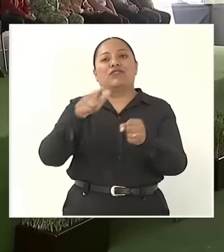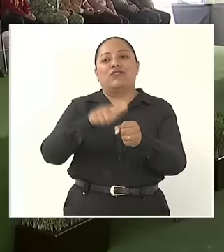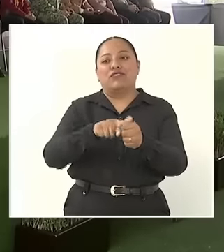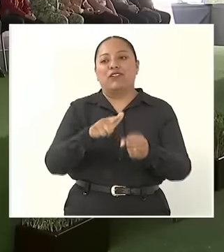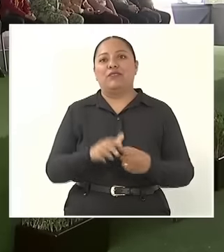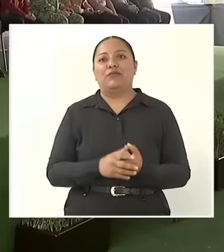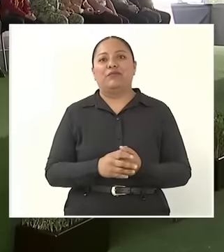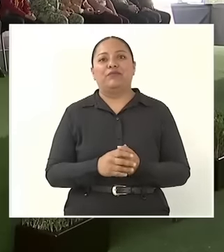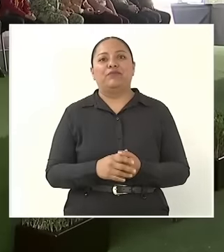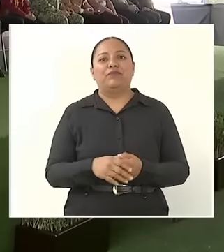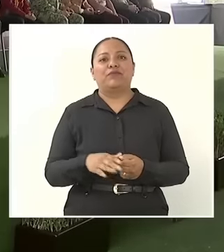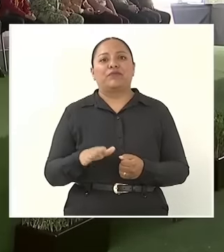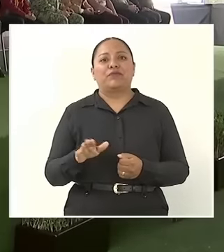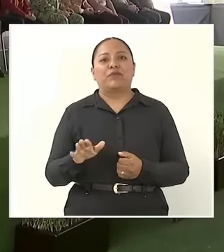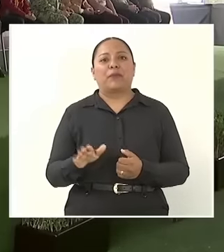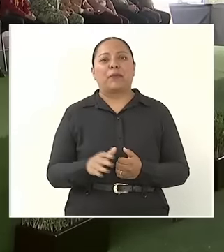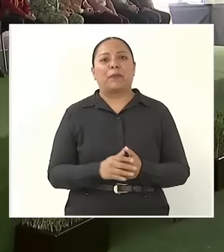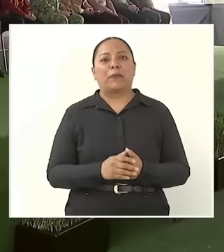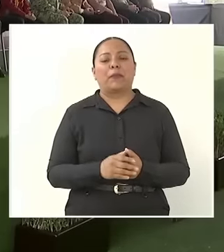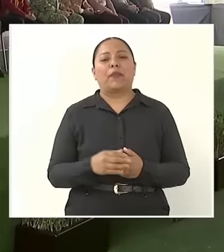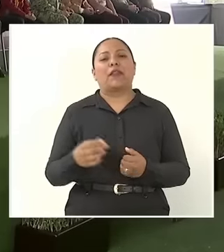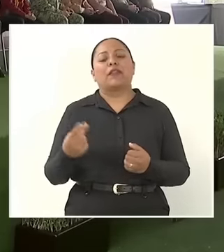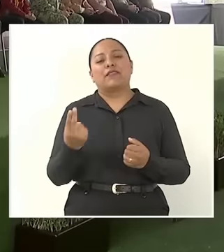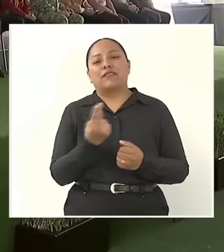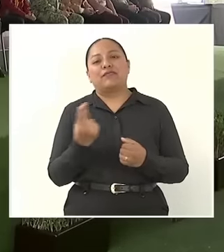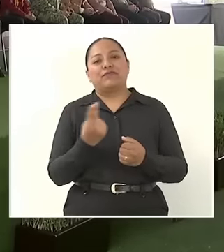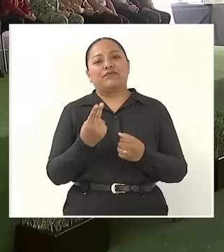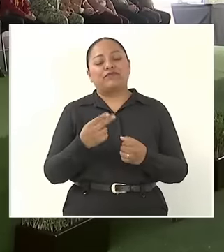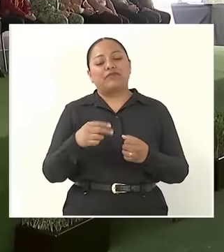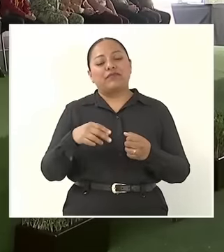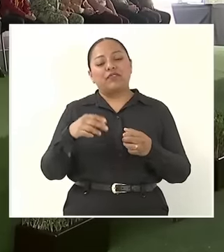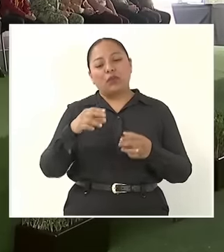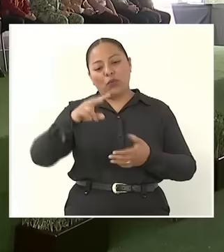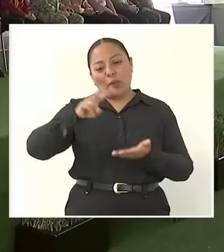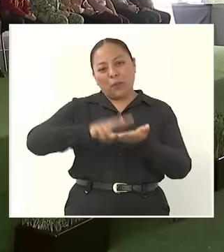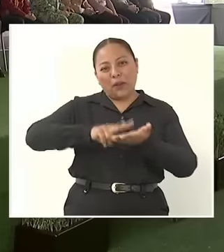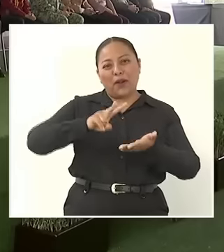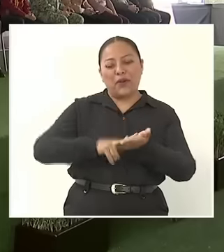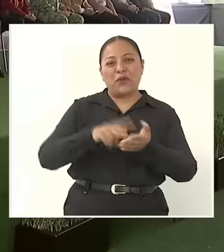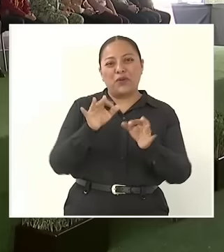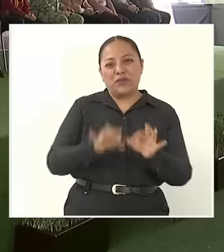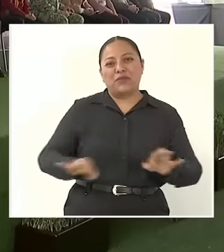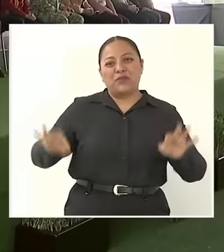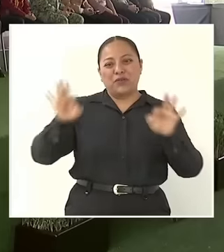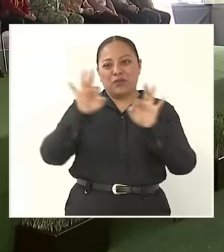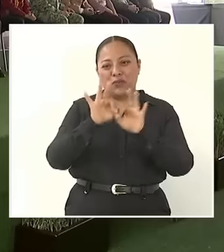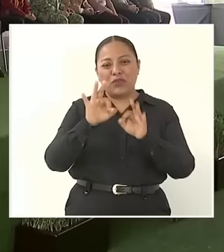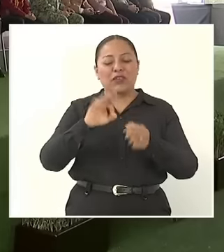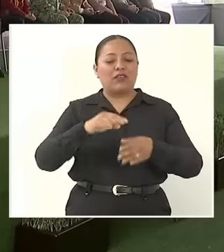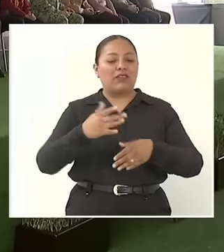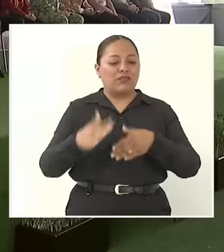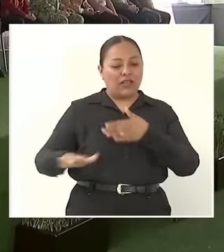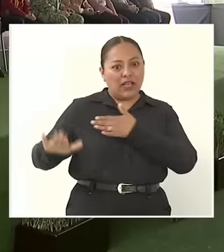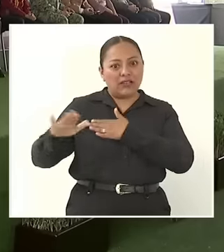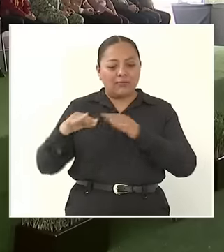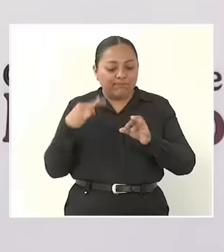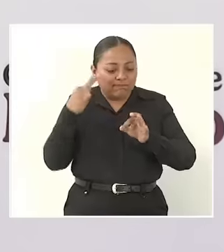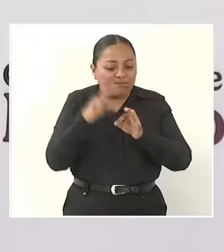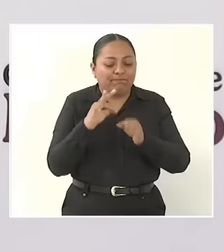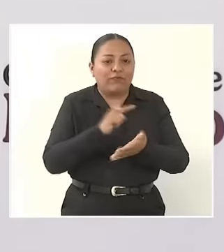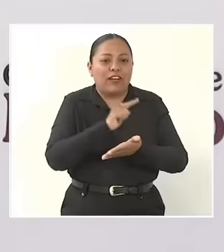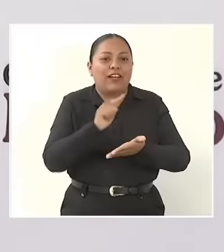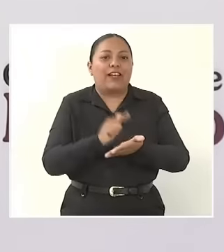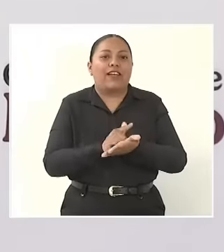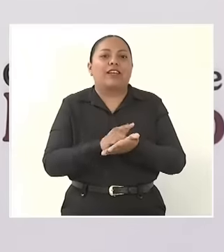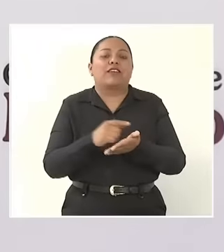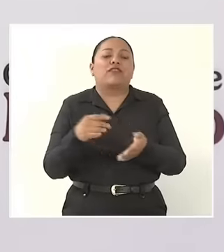principios de lealtad, disciplina, honradez y servicio, y cumpliendo con la ley orgánica, seguiremos contribuyendo con la